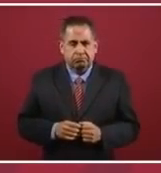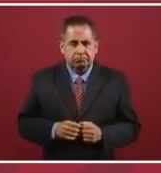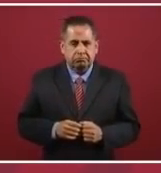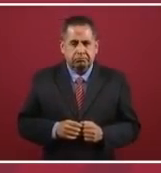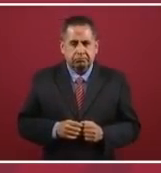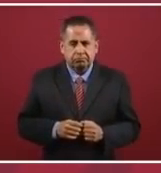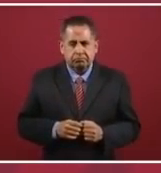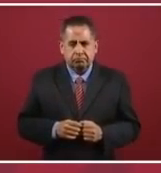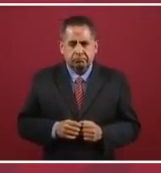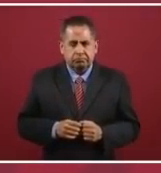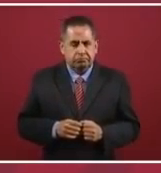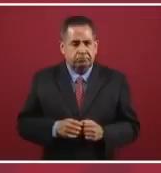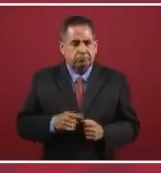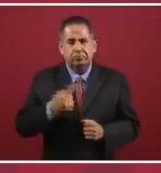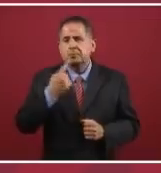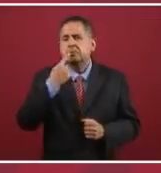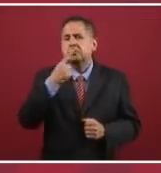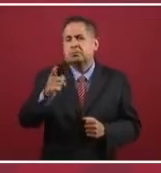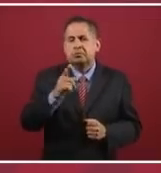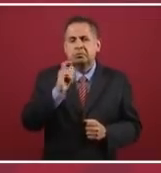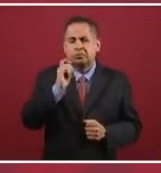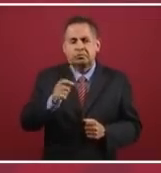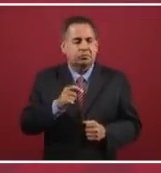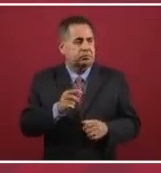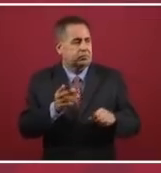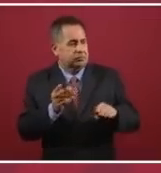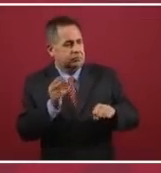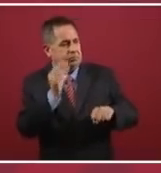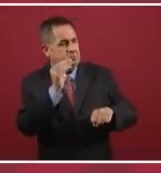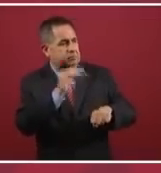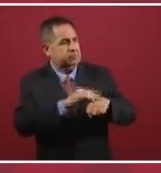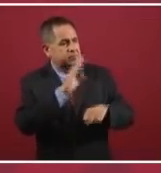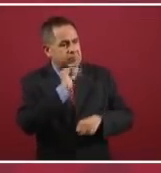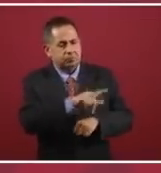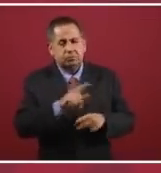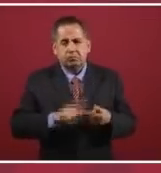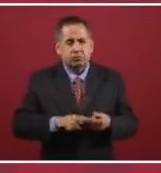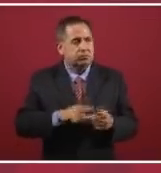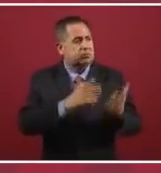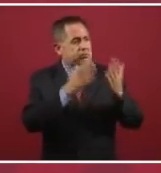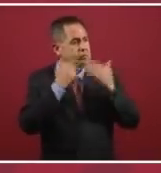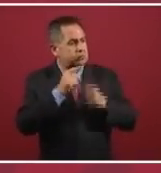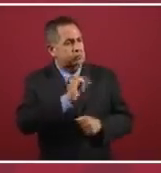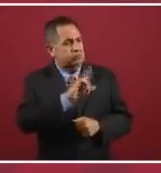de mal comportamiento o de falta de profesionalismo